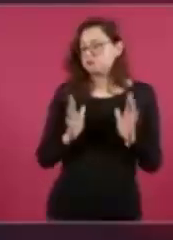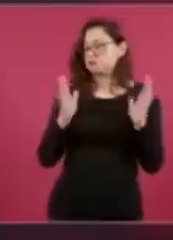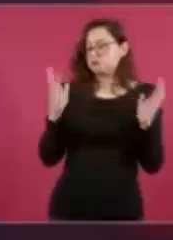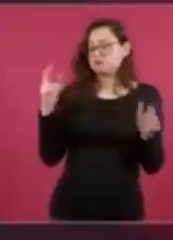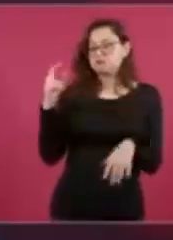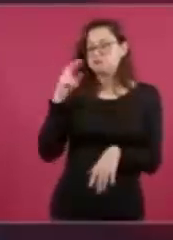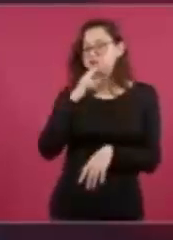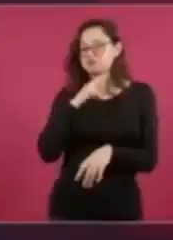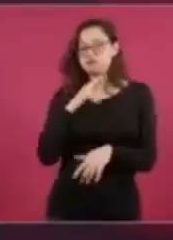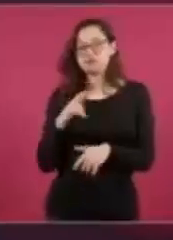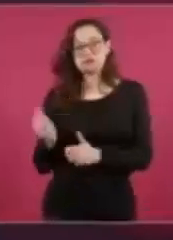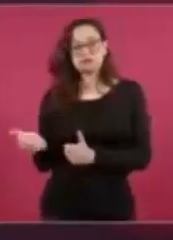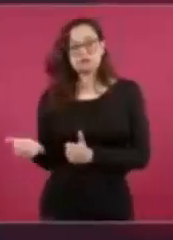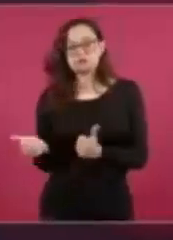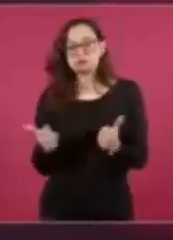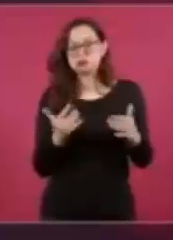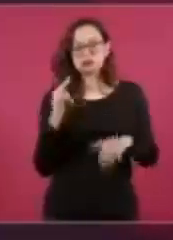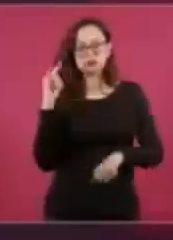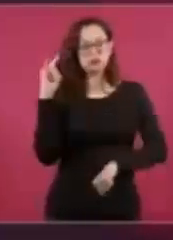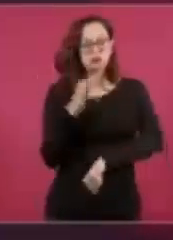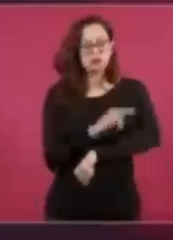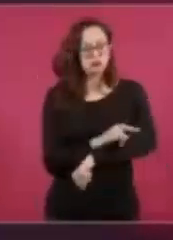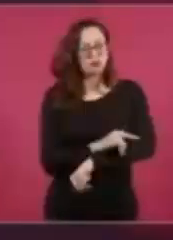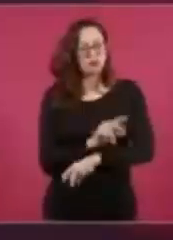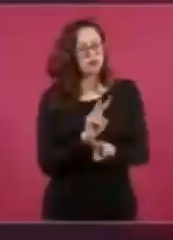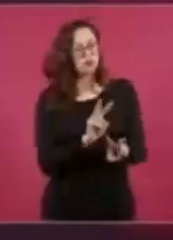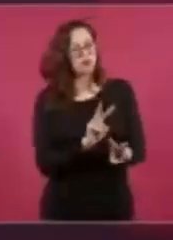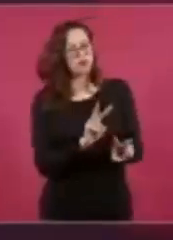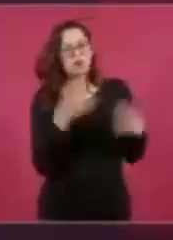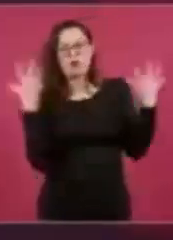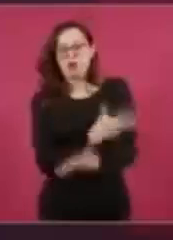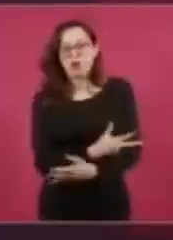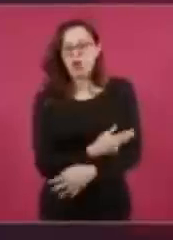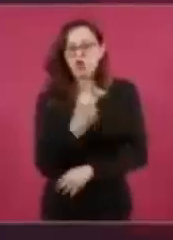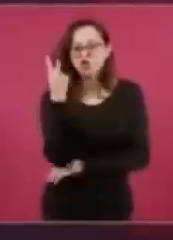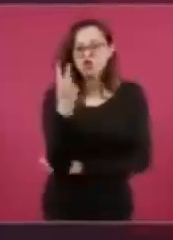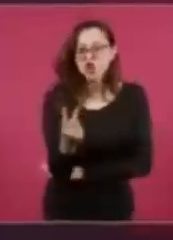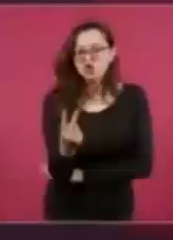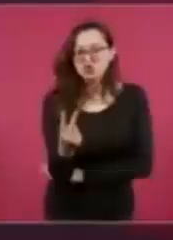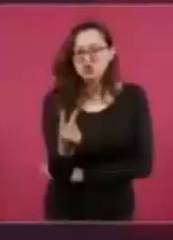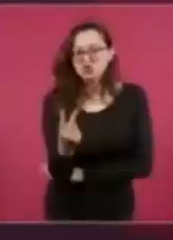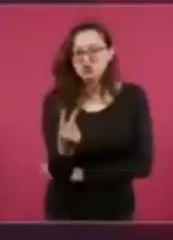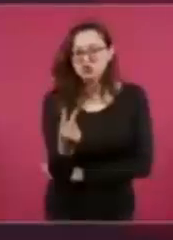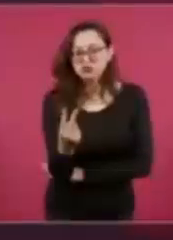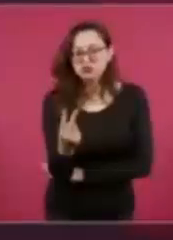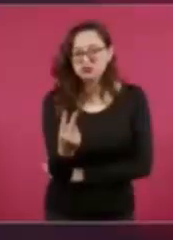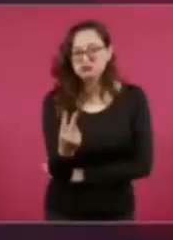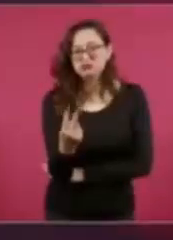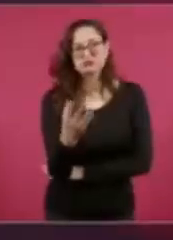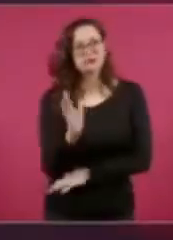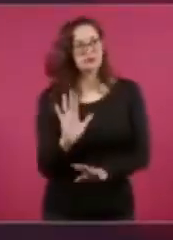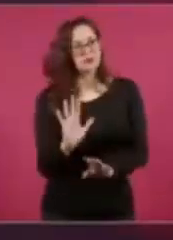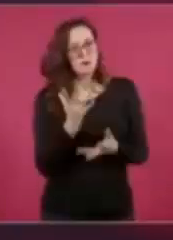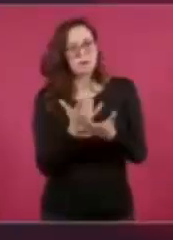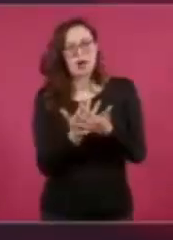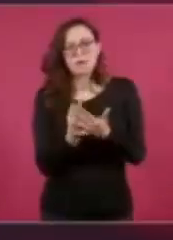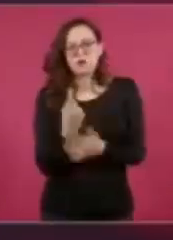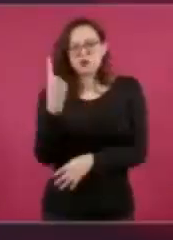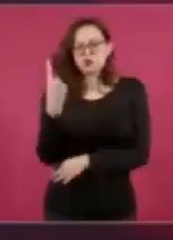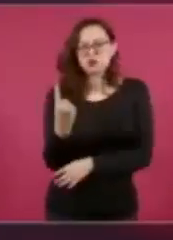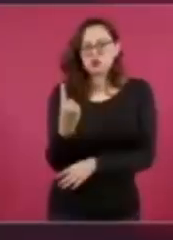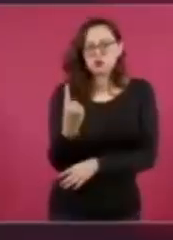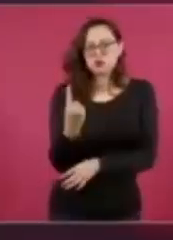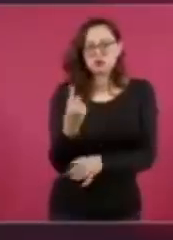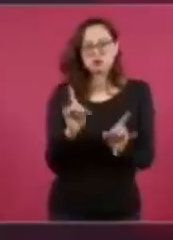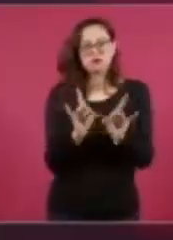ha dicho el presidente es de que si hay elementos ahí involucrados, pues que se investigue, que se investigue. Por